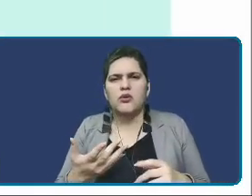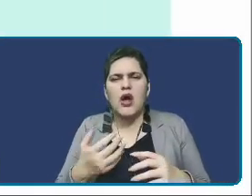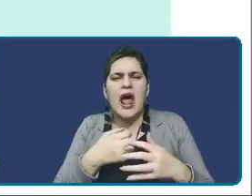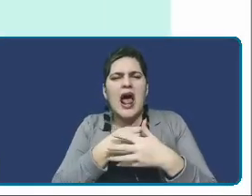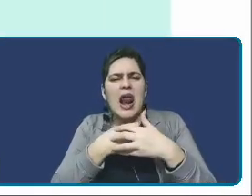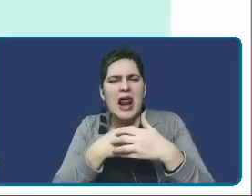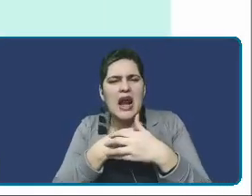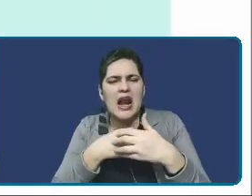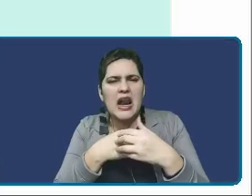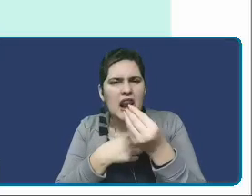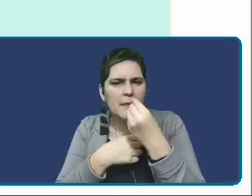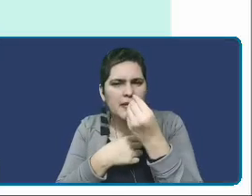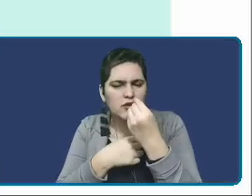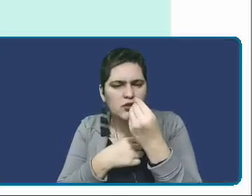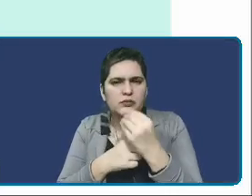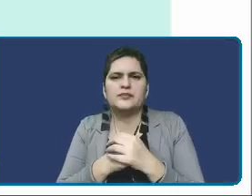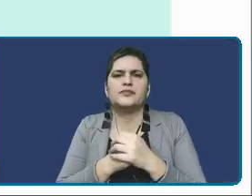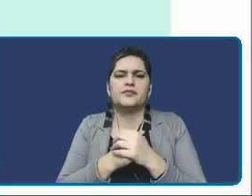Entonces, ¿por qué